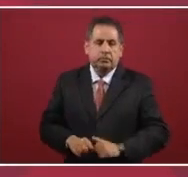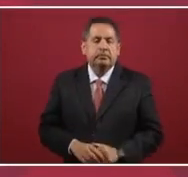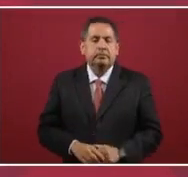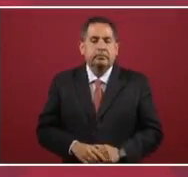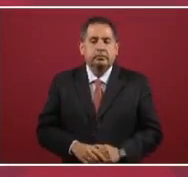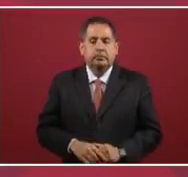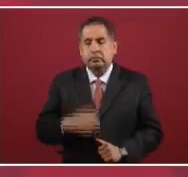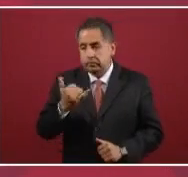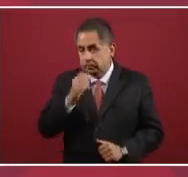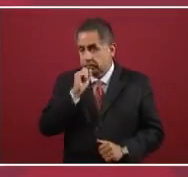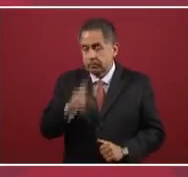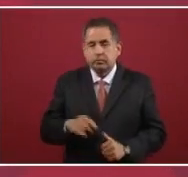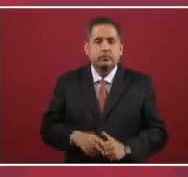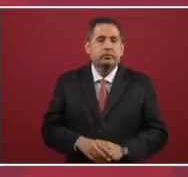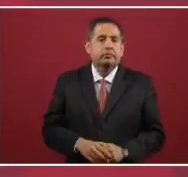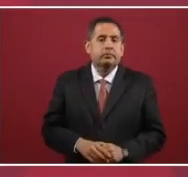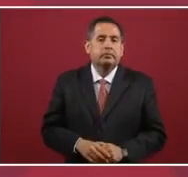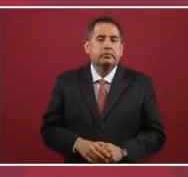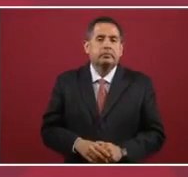Y